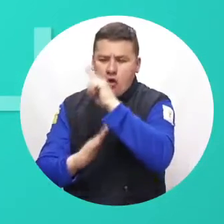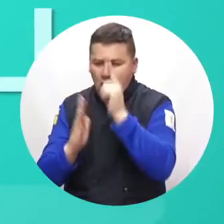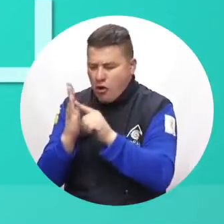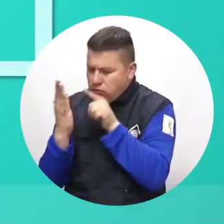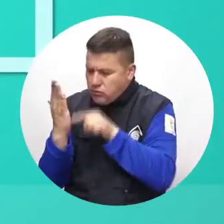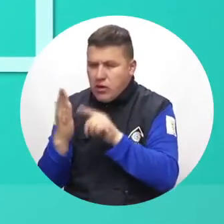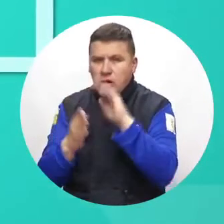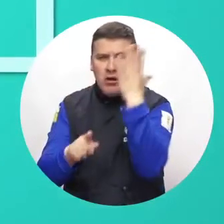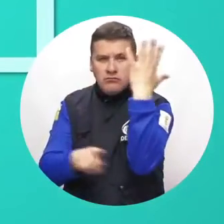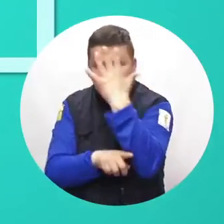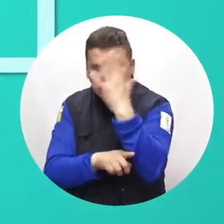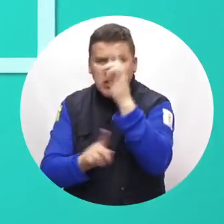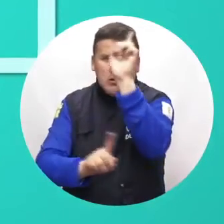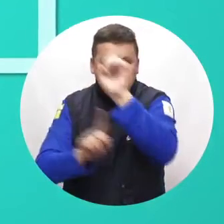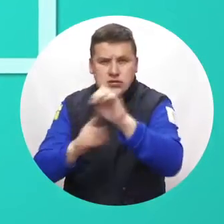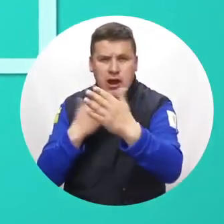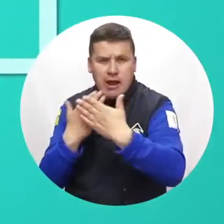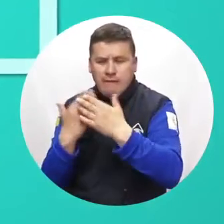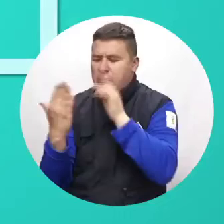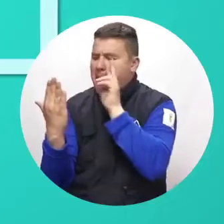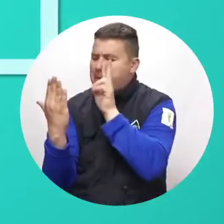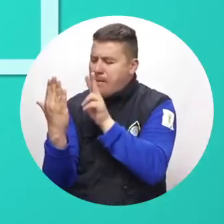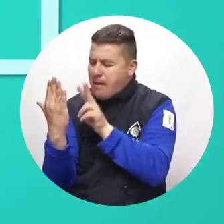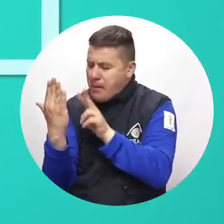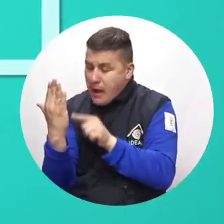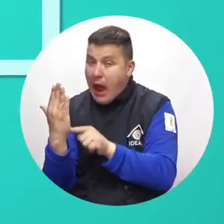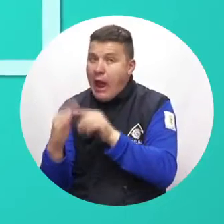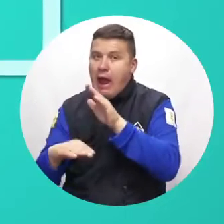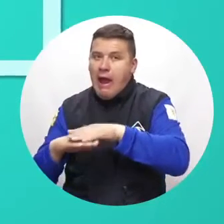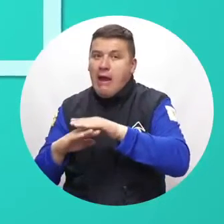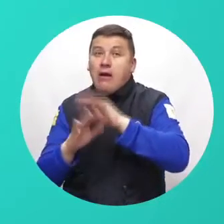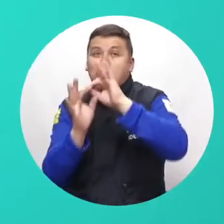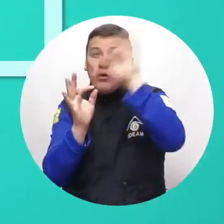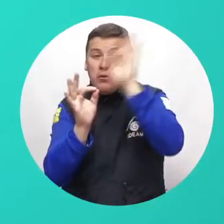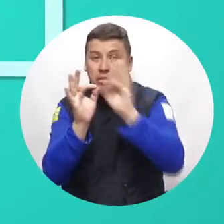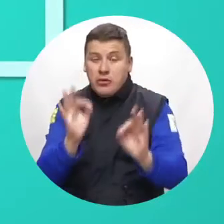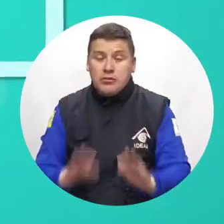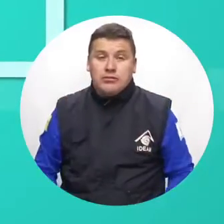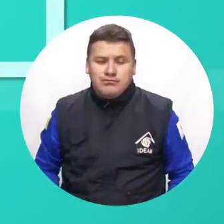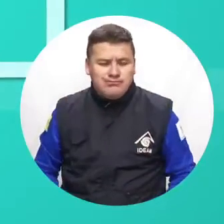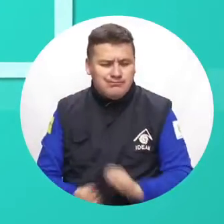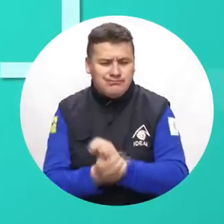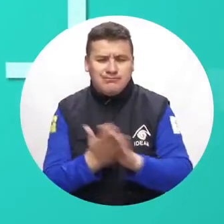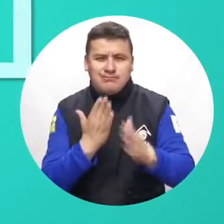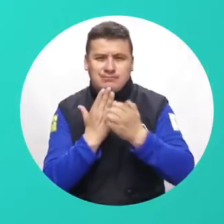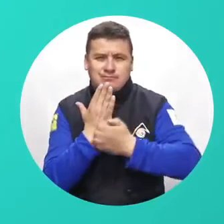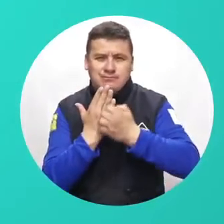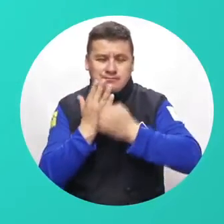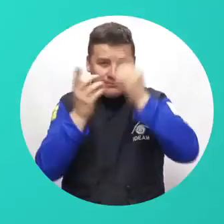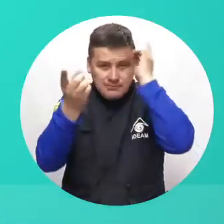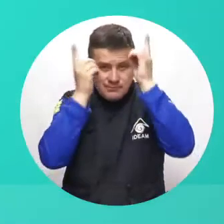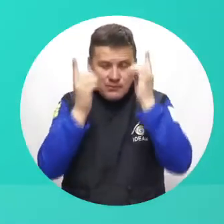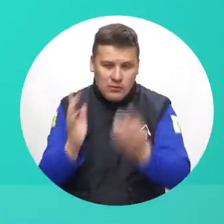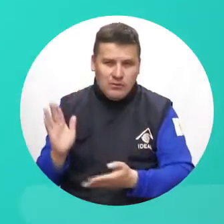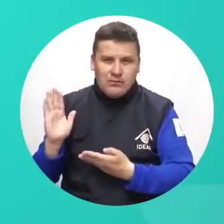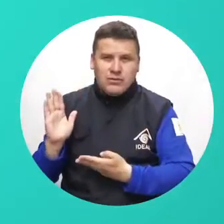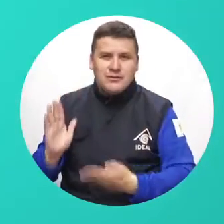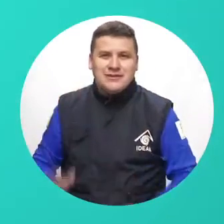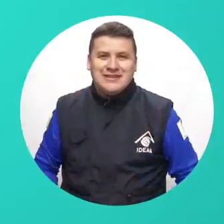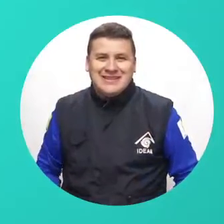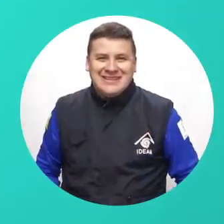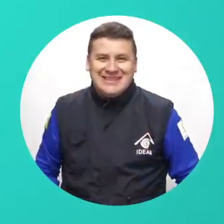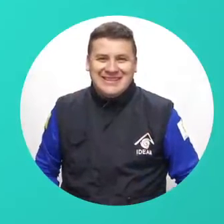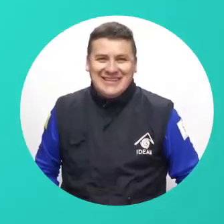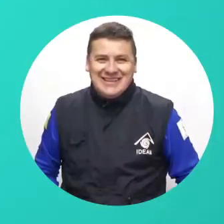Ahora con información sobre deforestación, rayos, pronósticos y alertas a nivel municipal. Disponible gratis para iOS